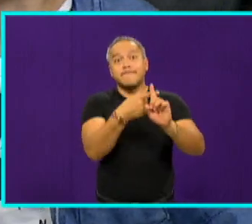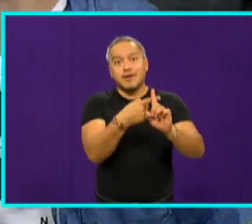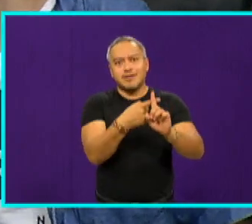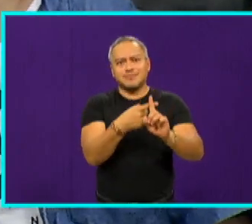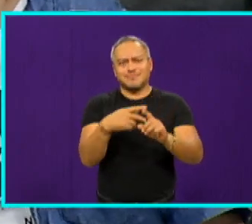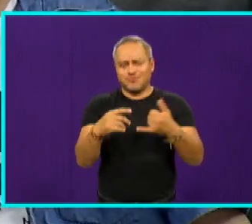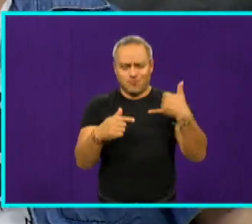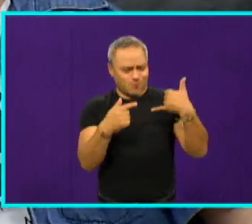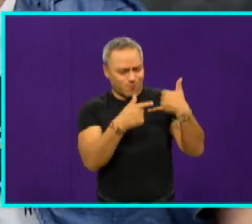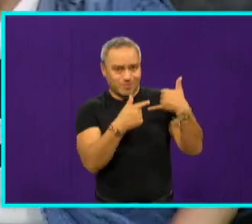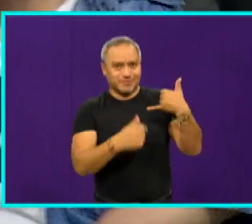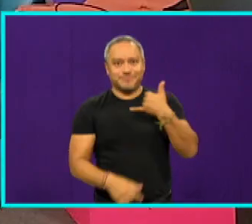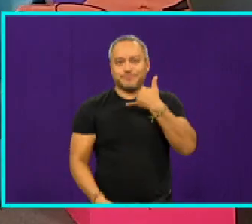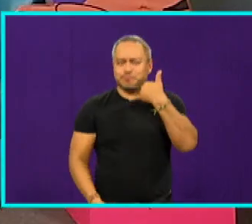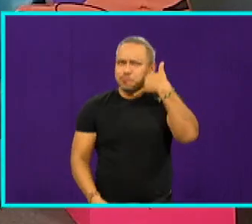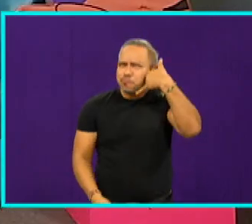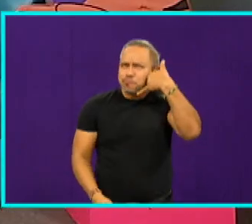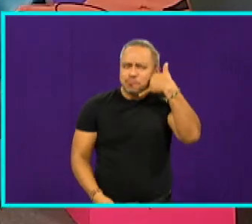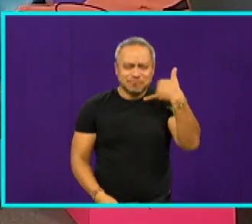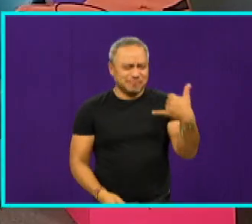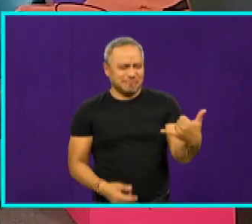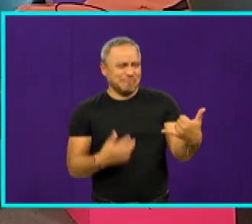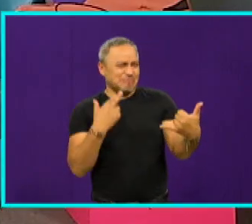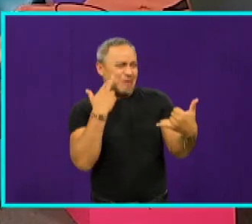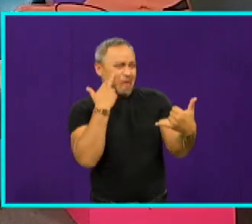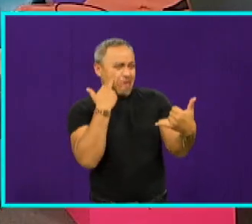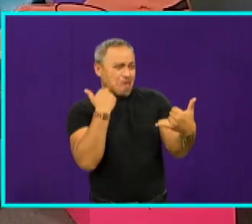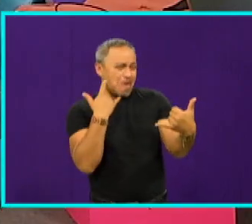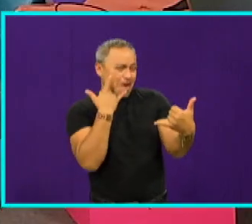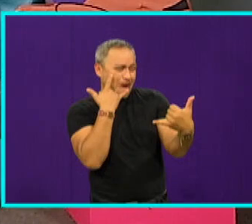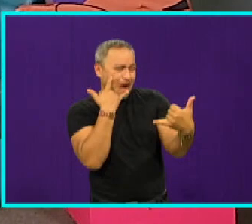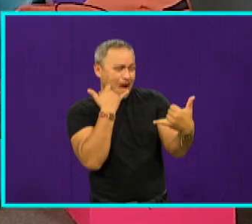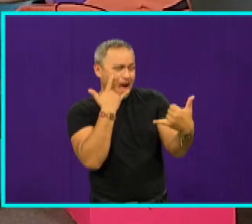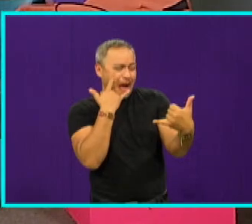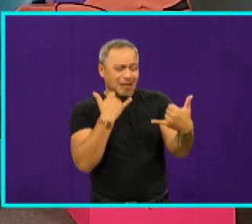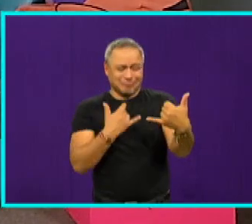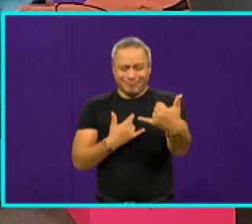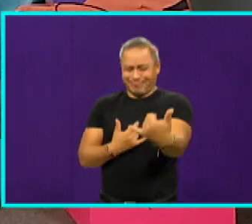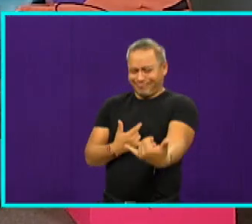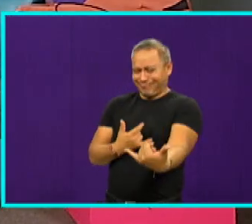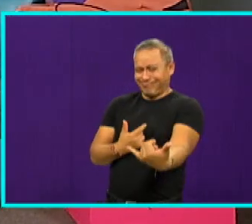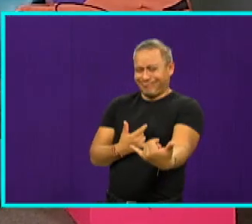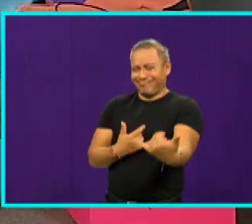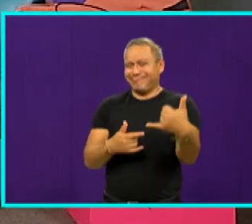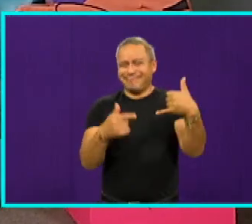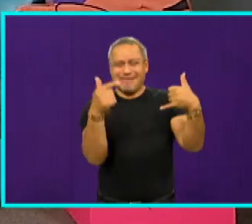¿Por qué? Ese teléfono parece carpintero.